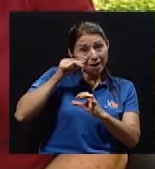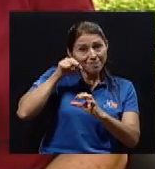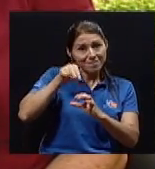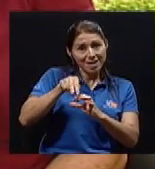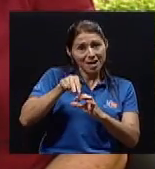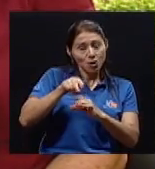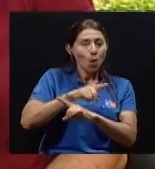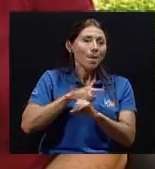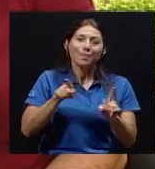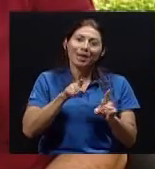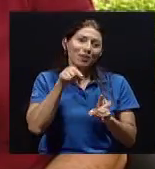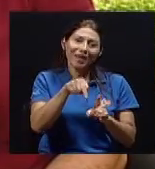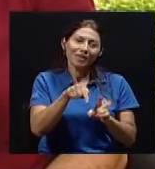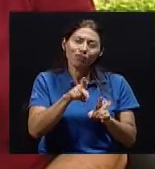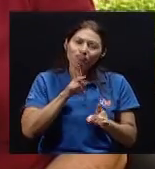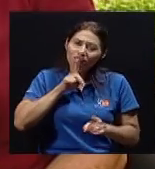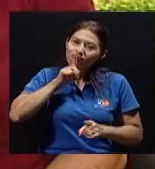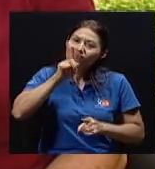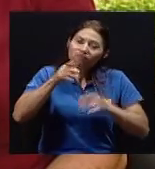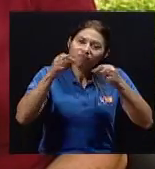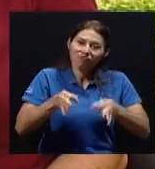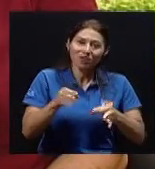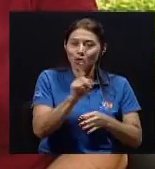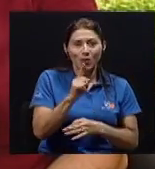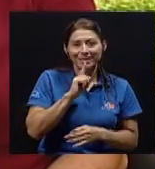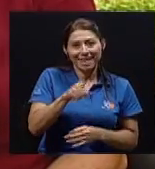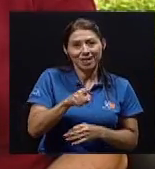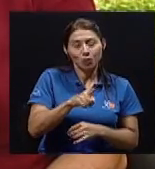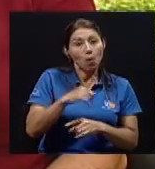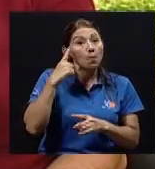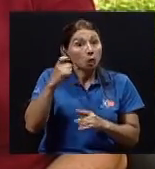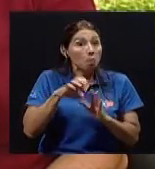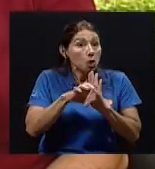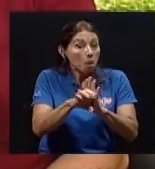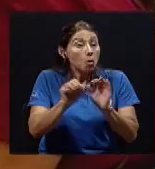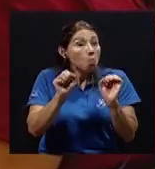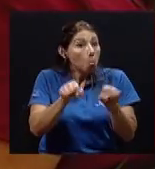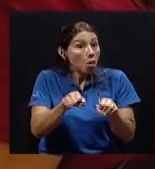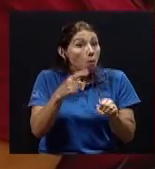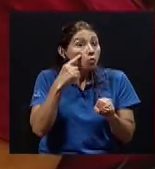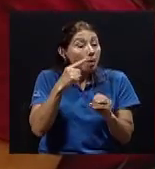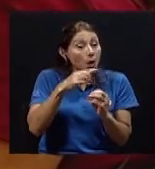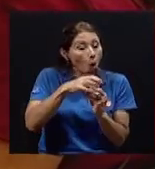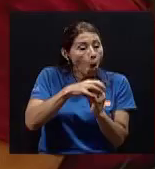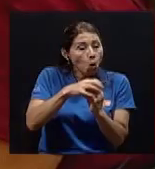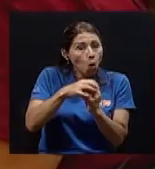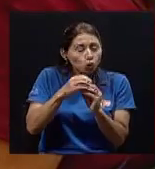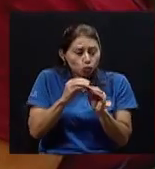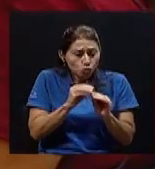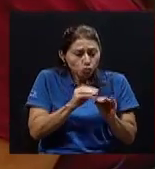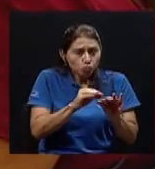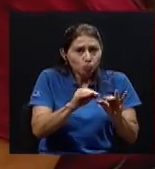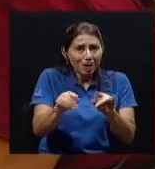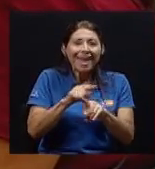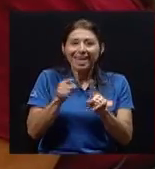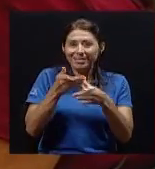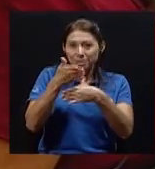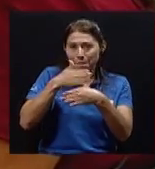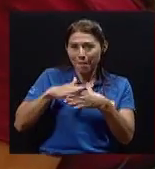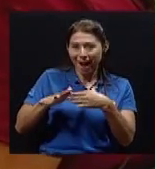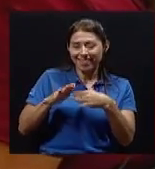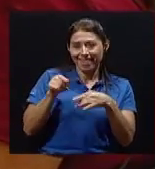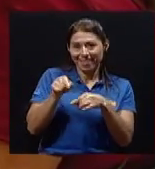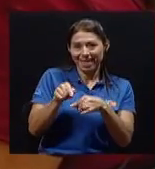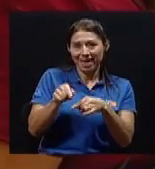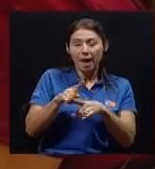Aunque esto no es estrictamente cierto porque algunos como los hongos pues sí los podemos ver, y son parte de los microorganismos. Pero como les decía,